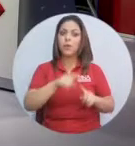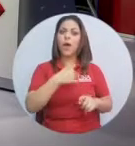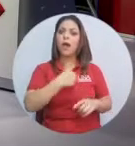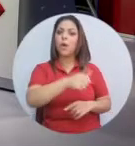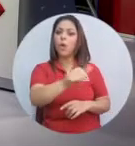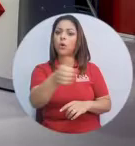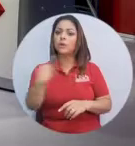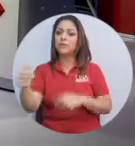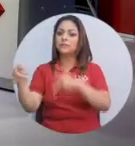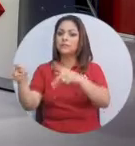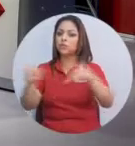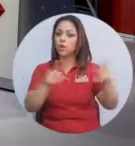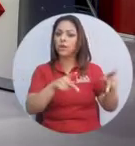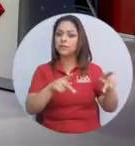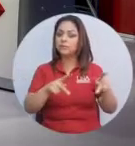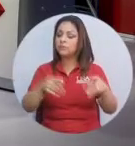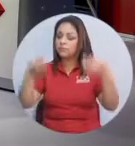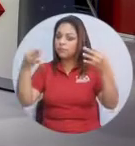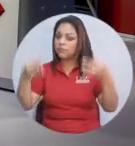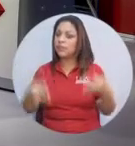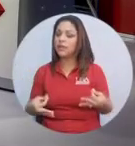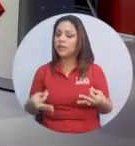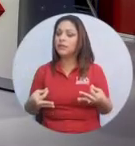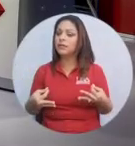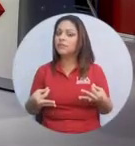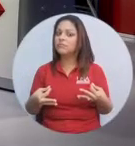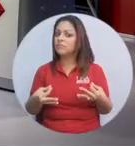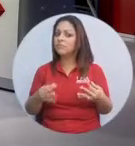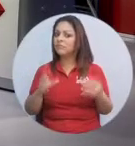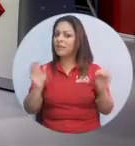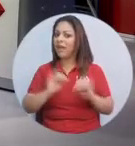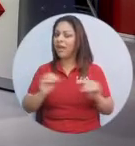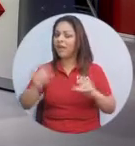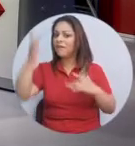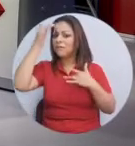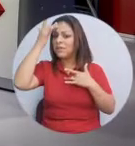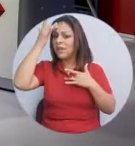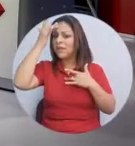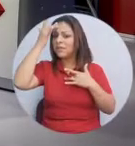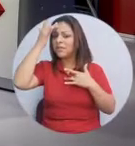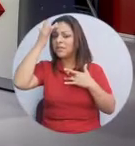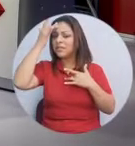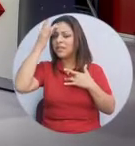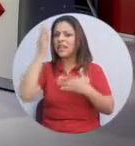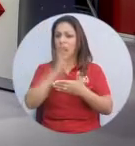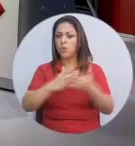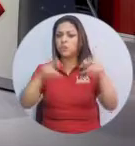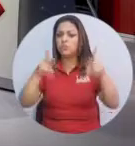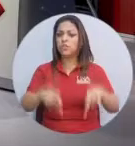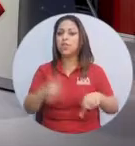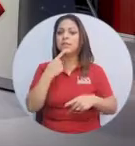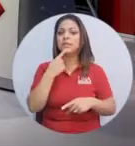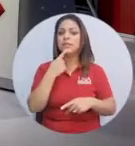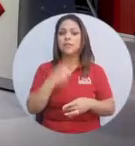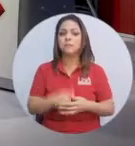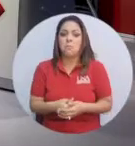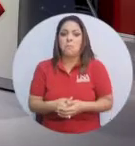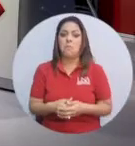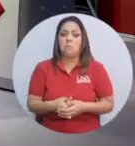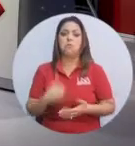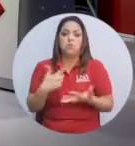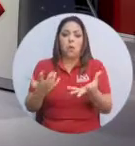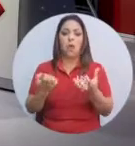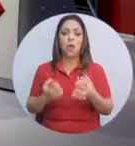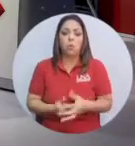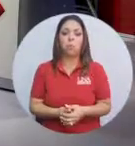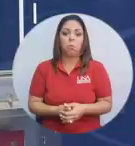enfermas, digamos que dentro de la norma, socialmente adaptadas, que dicen, la verdad que a mí me dio la gana. Y ese a mí me dio